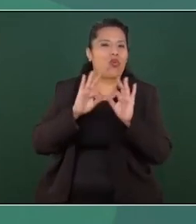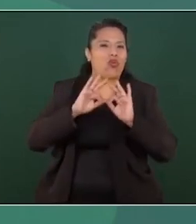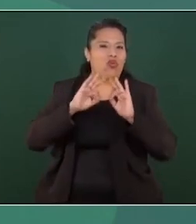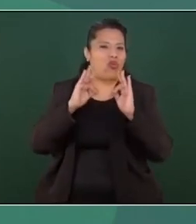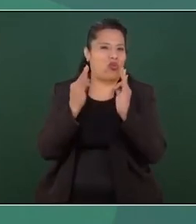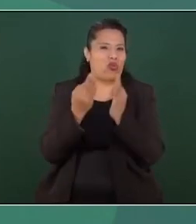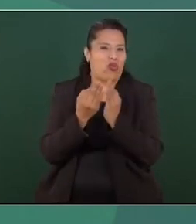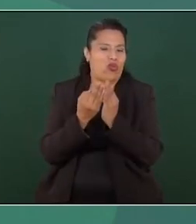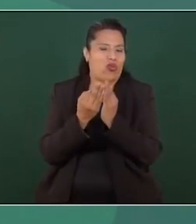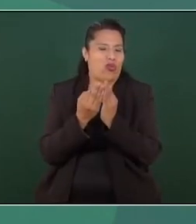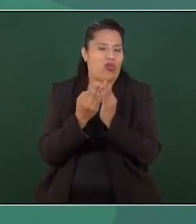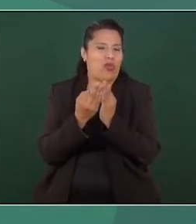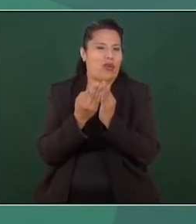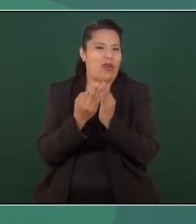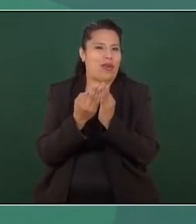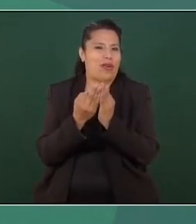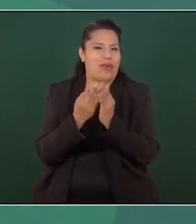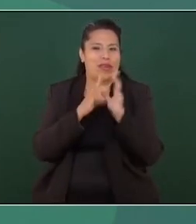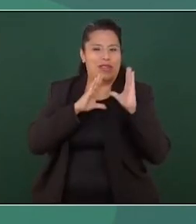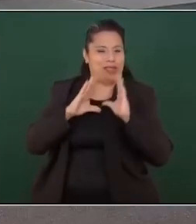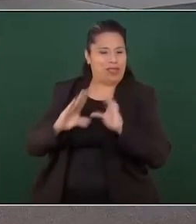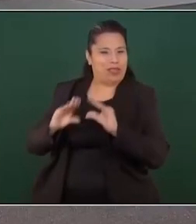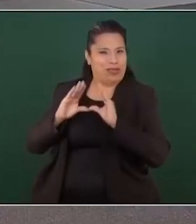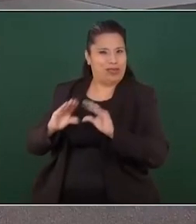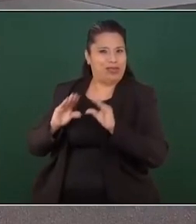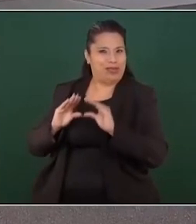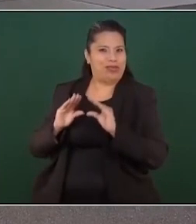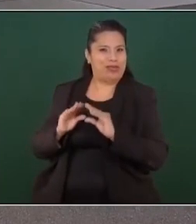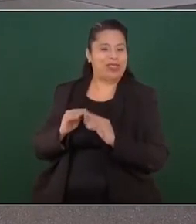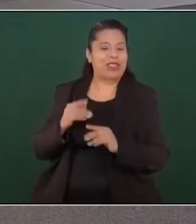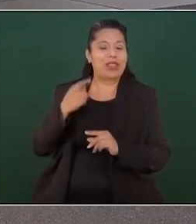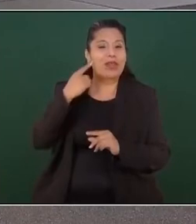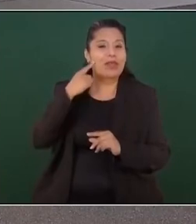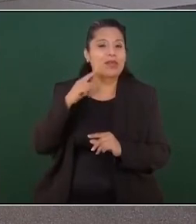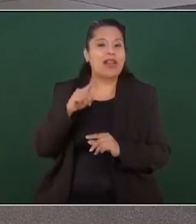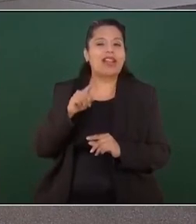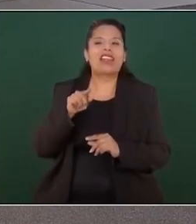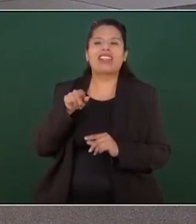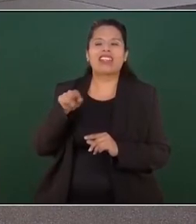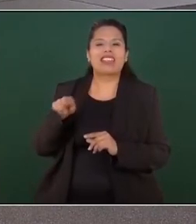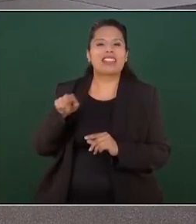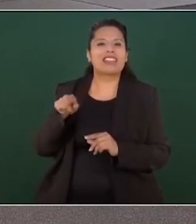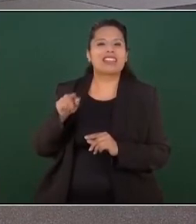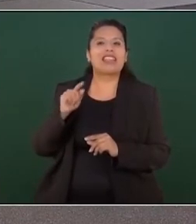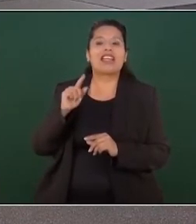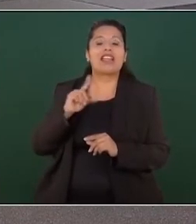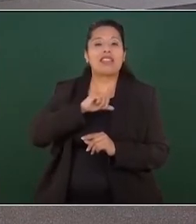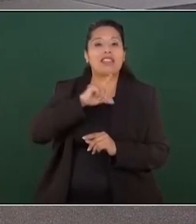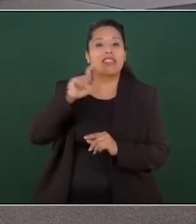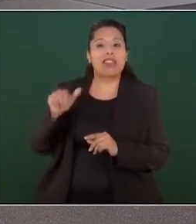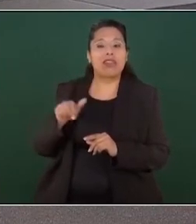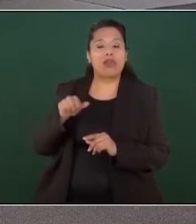a funcionarios públicos corruptos,